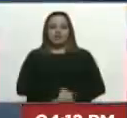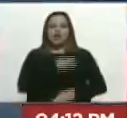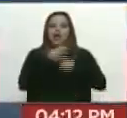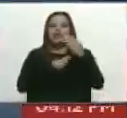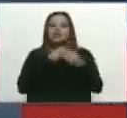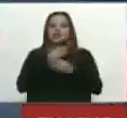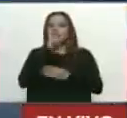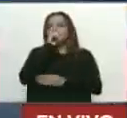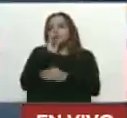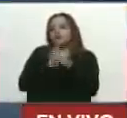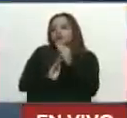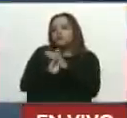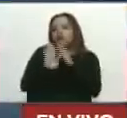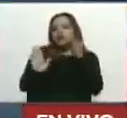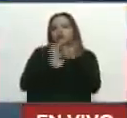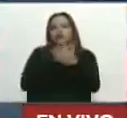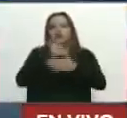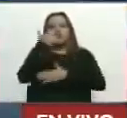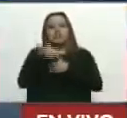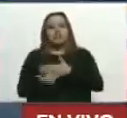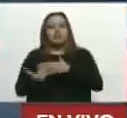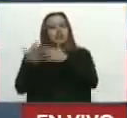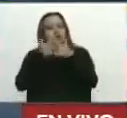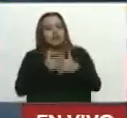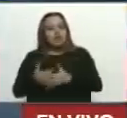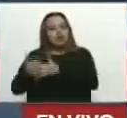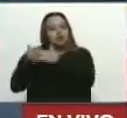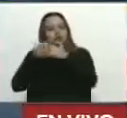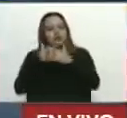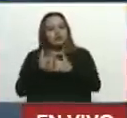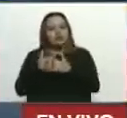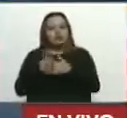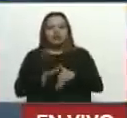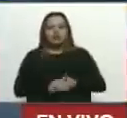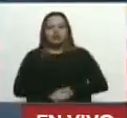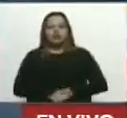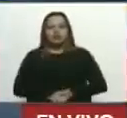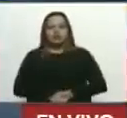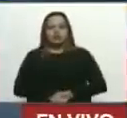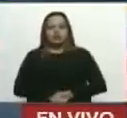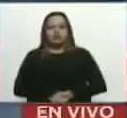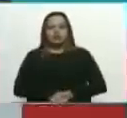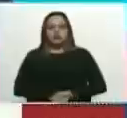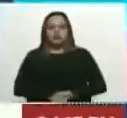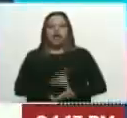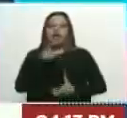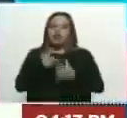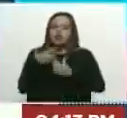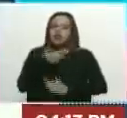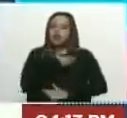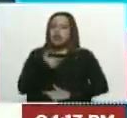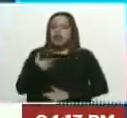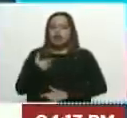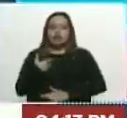subordinada de los proyectos neoliberales de entonces. Se trató de